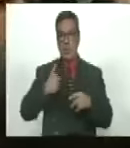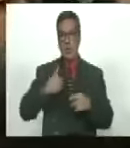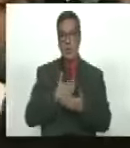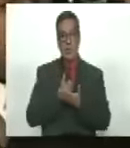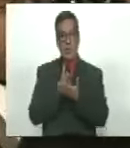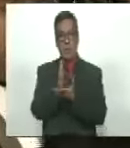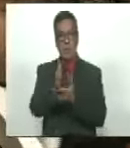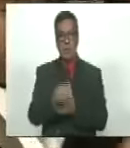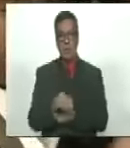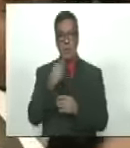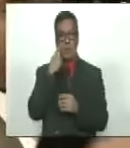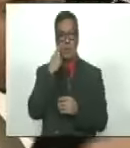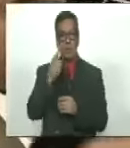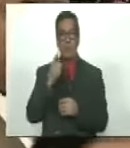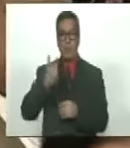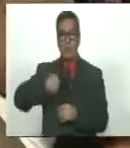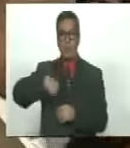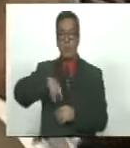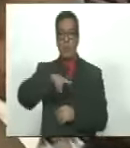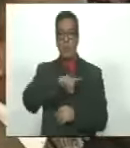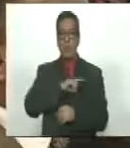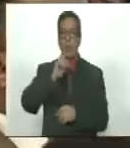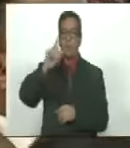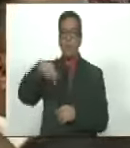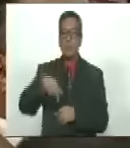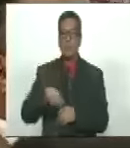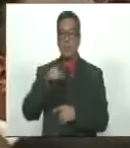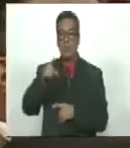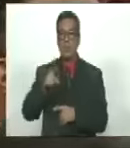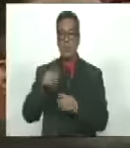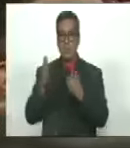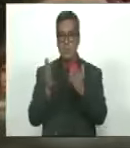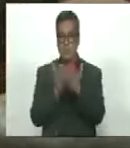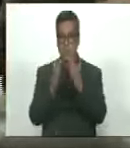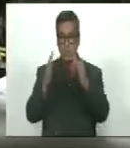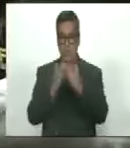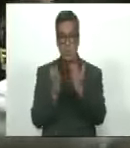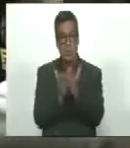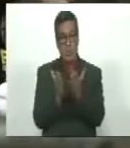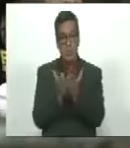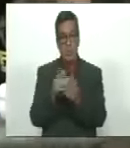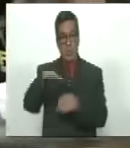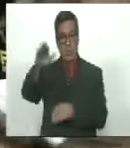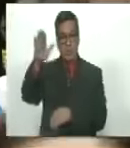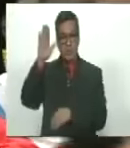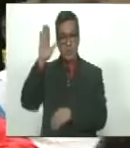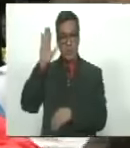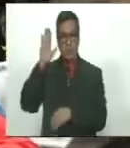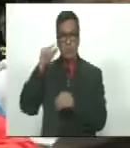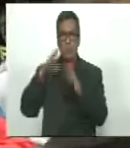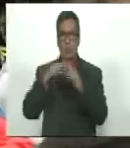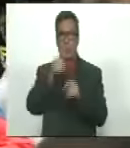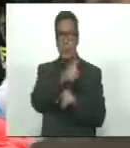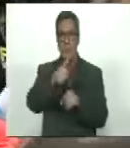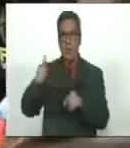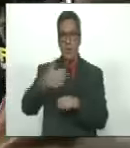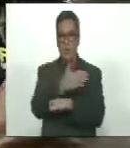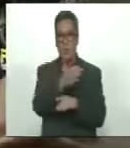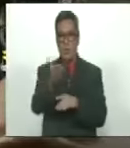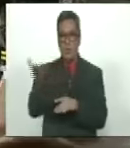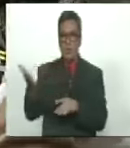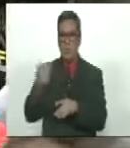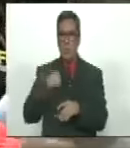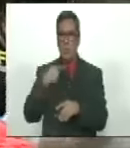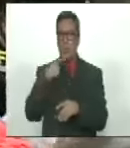seguir. Fíjense, nosotros también, desde las aulas de clase, queremos comprometernos con todos y cada uno de ustedes